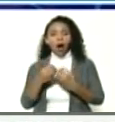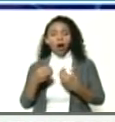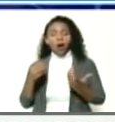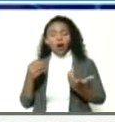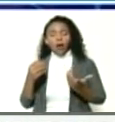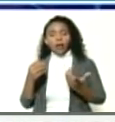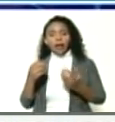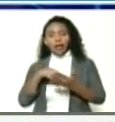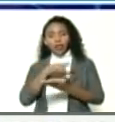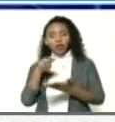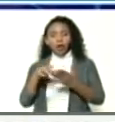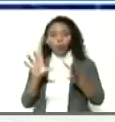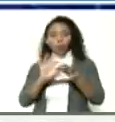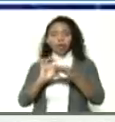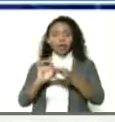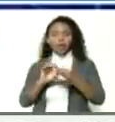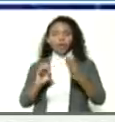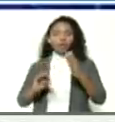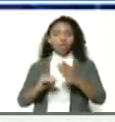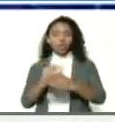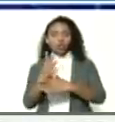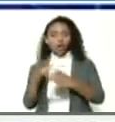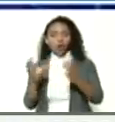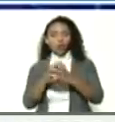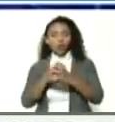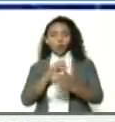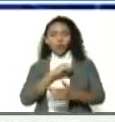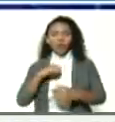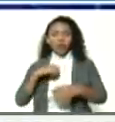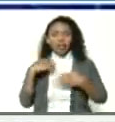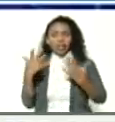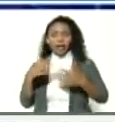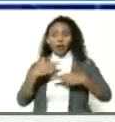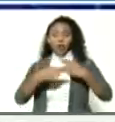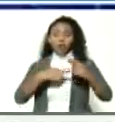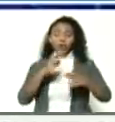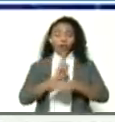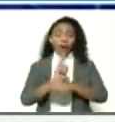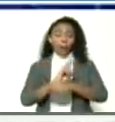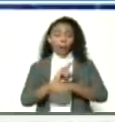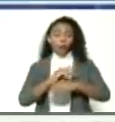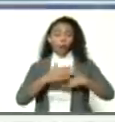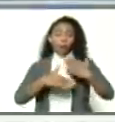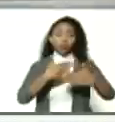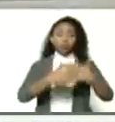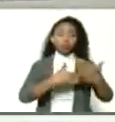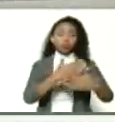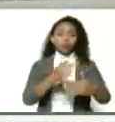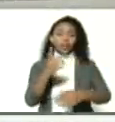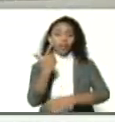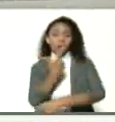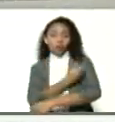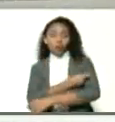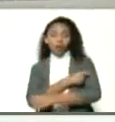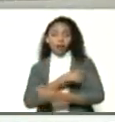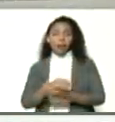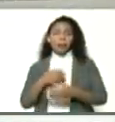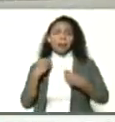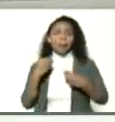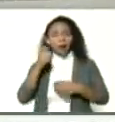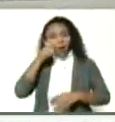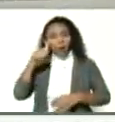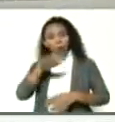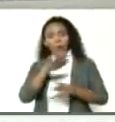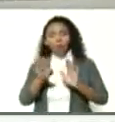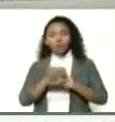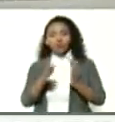sectores privados, por fundaciones, justamente para acelerar la adquisición de vacunas para los pueblos del